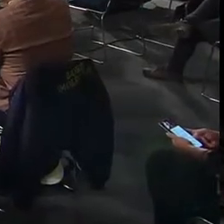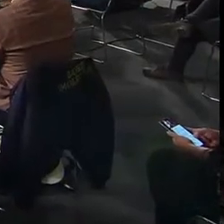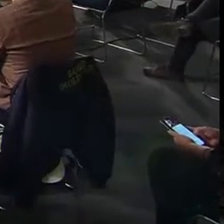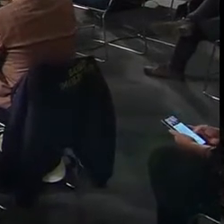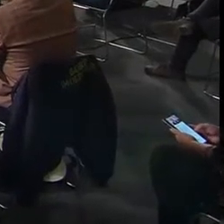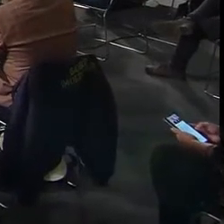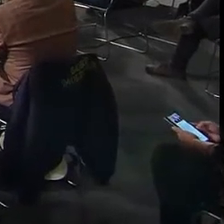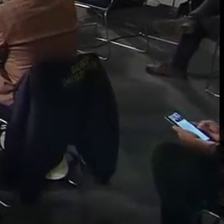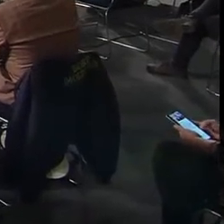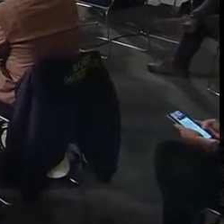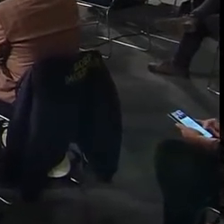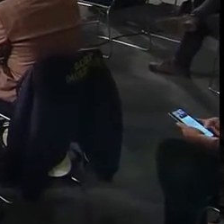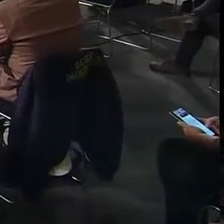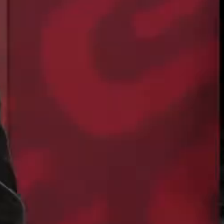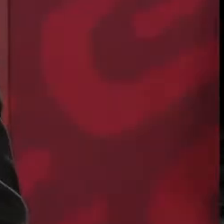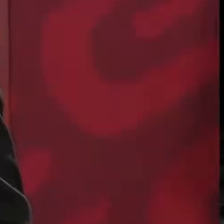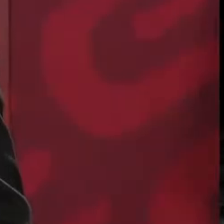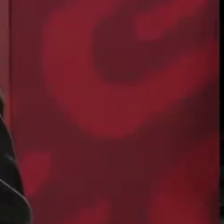trabajadora